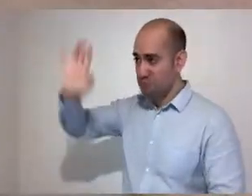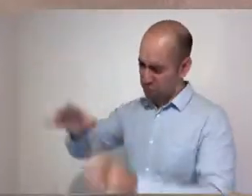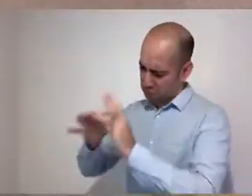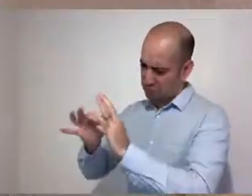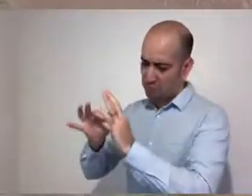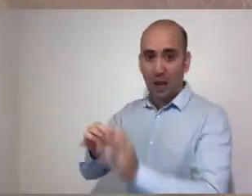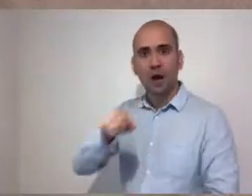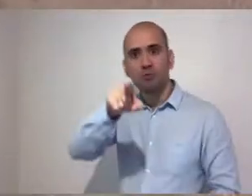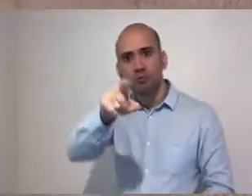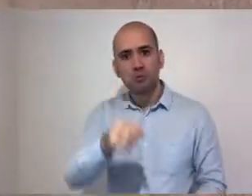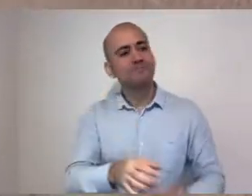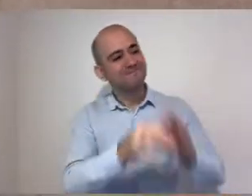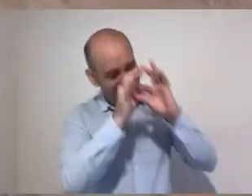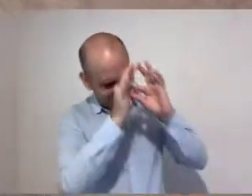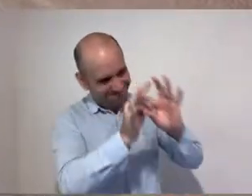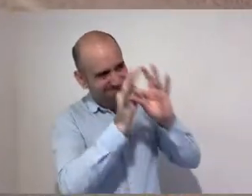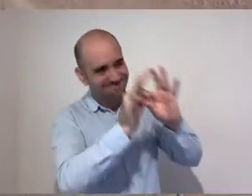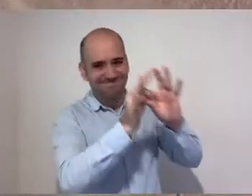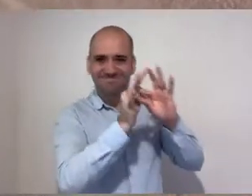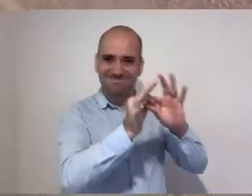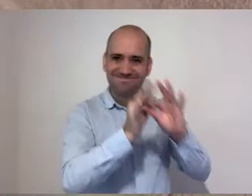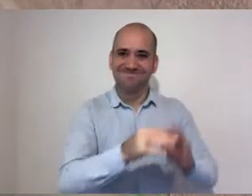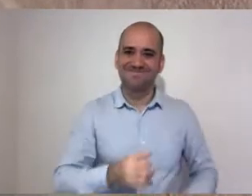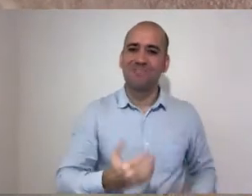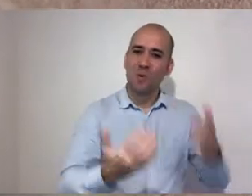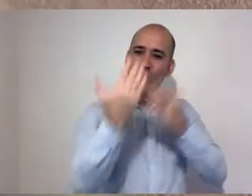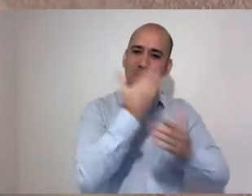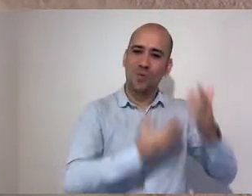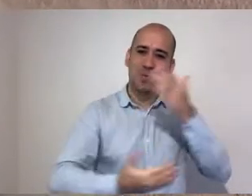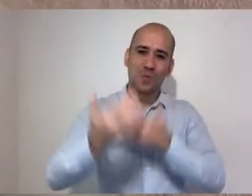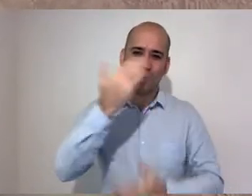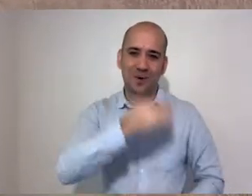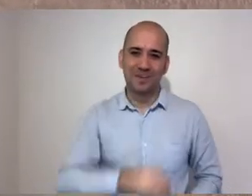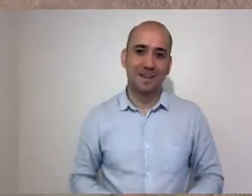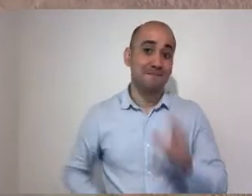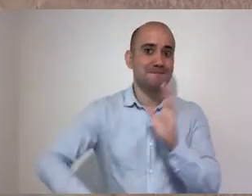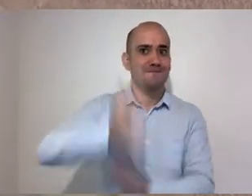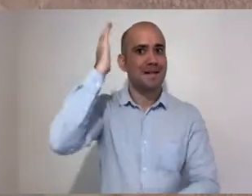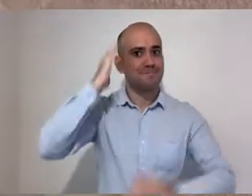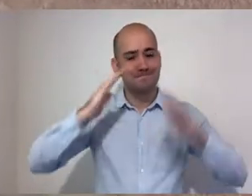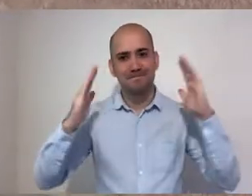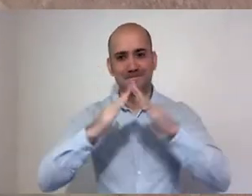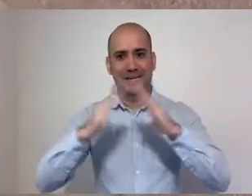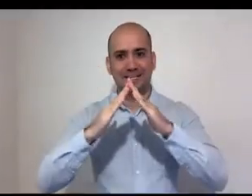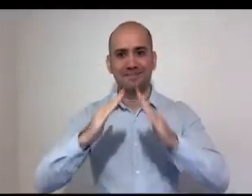y agradecimiento por su cumplimiento en el colegio.